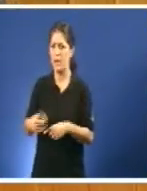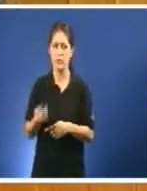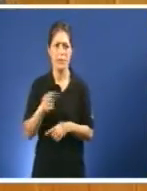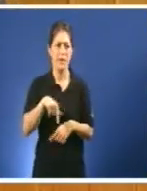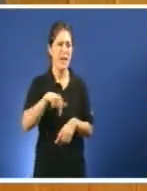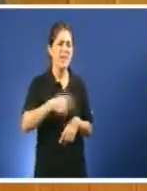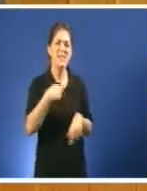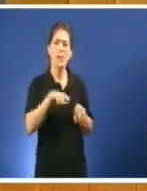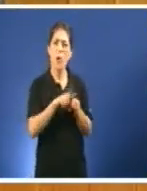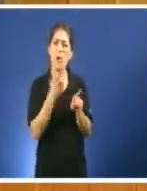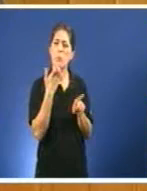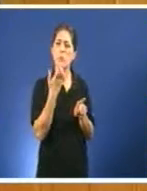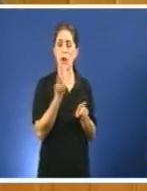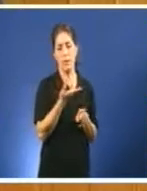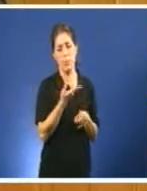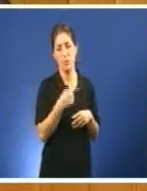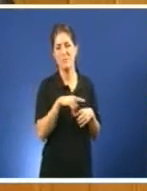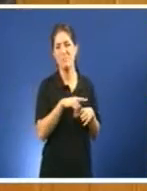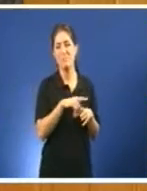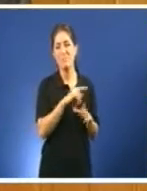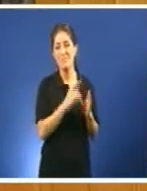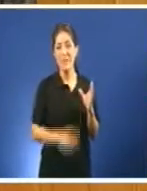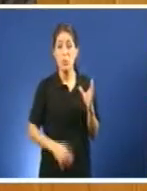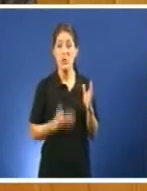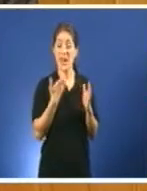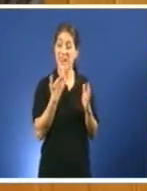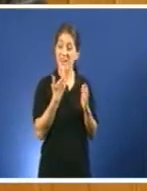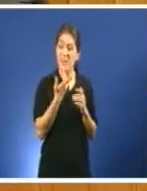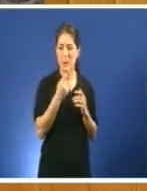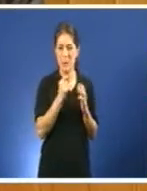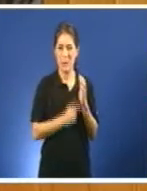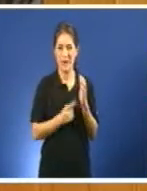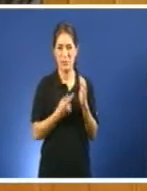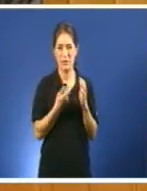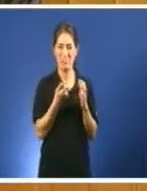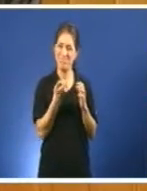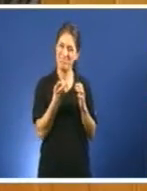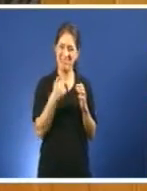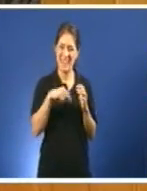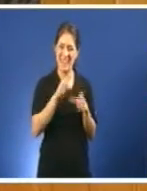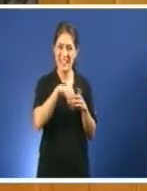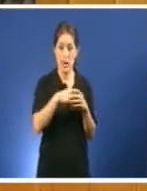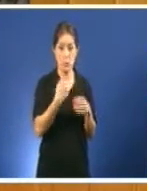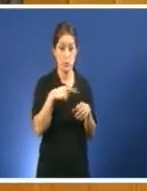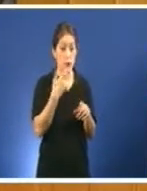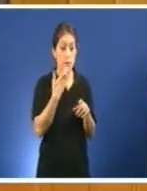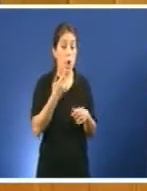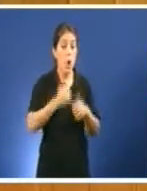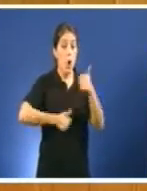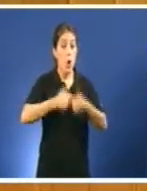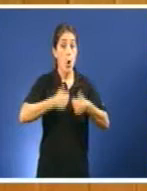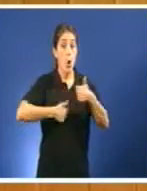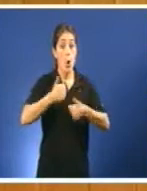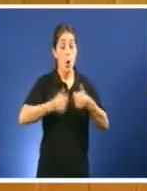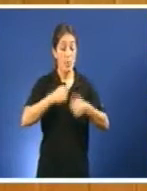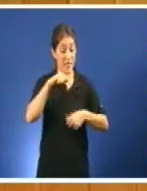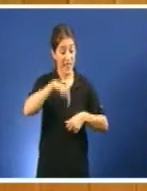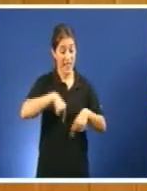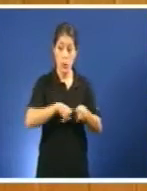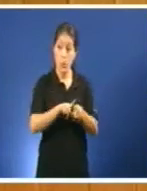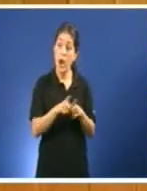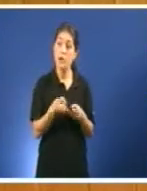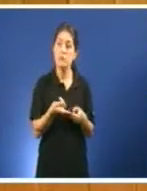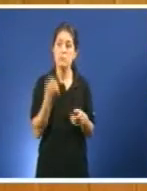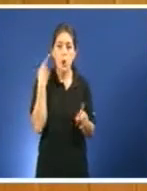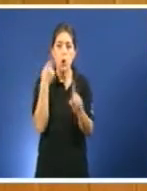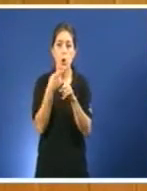interna para así favorecer as exportacións. Intentaron buscar a competitividade en producir máis barato